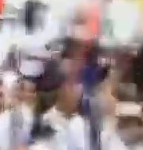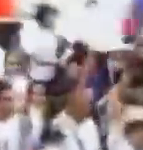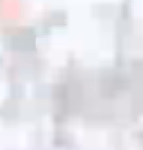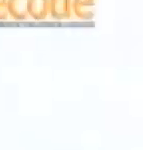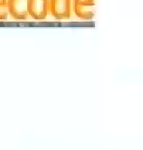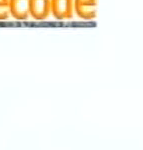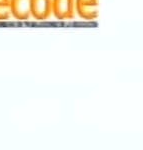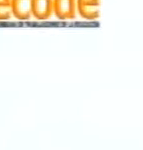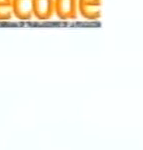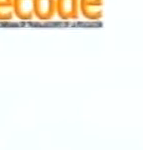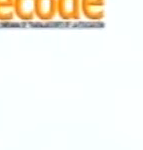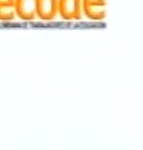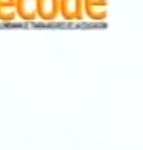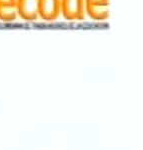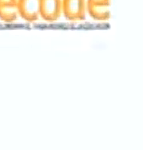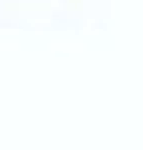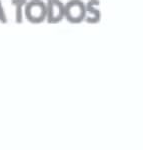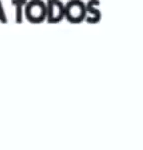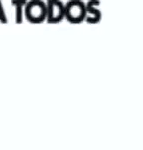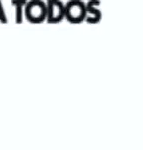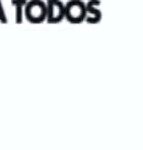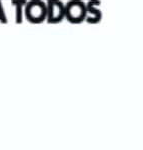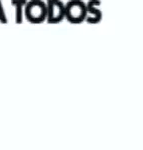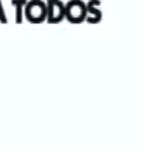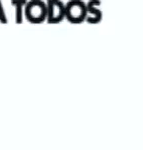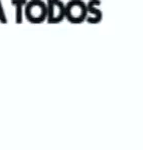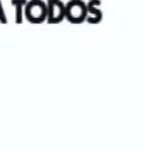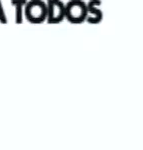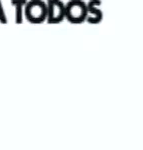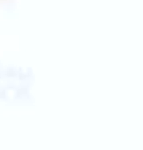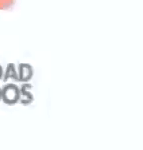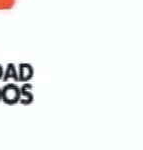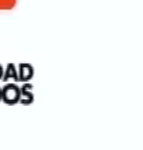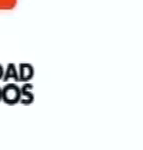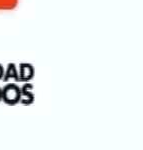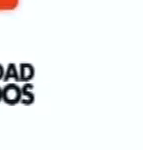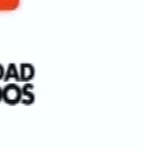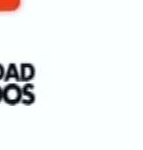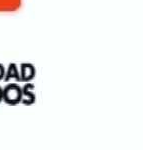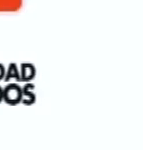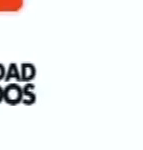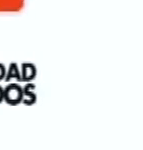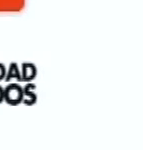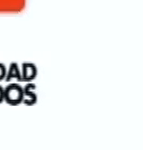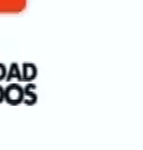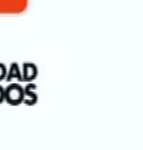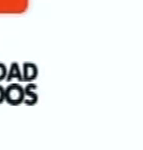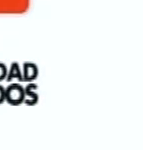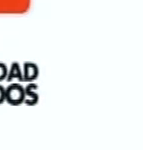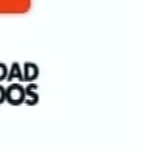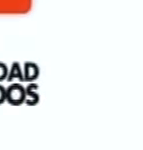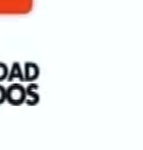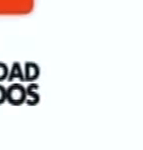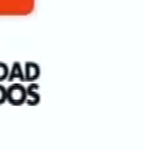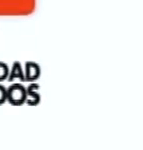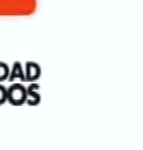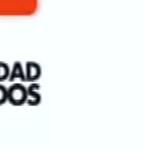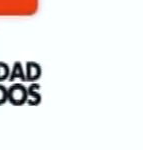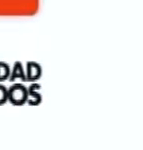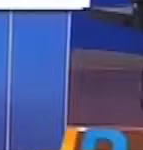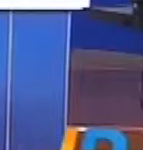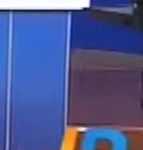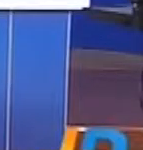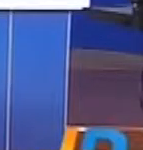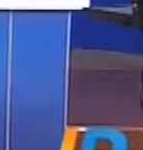un trabajo decente construye un mejor país. Apoyamos la vinculación a los sindicatos. Gobierno de Colombia, Ministerio del Trabajo. El trabajo